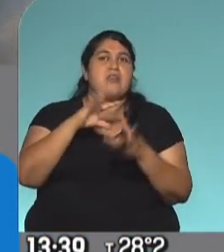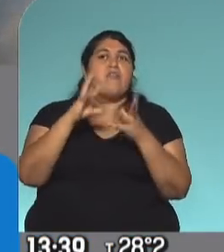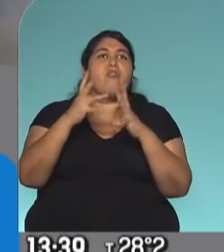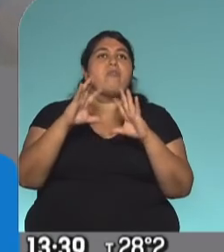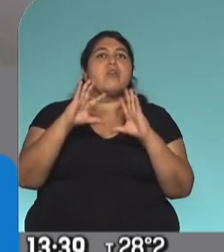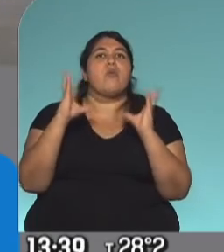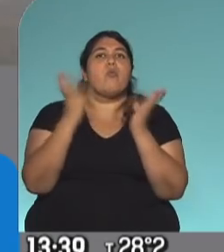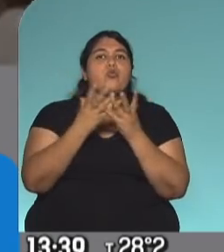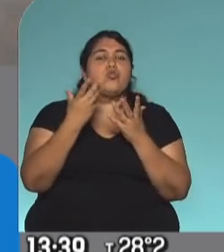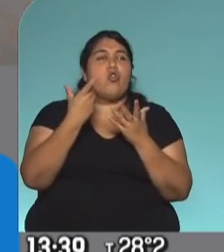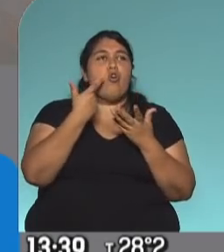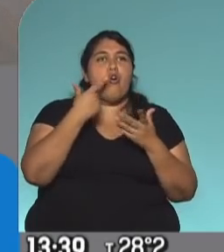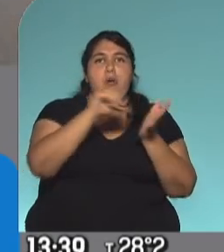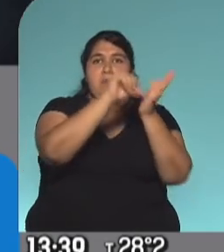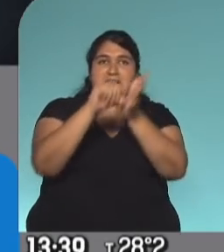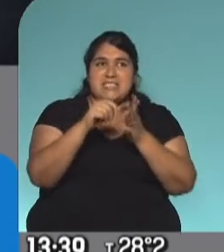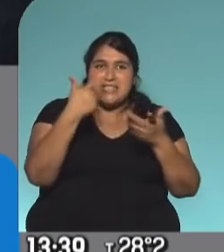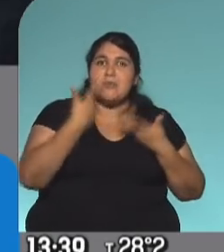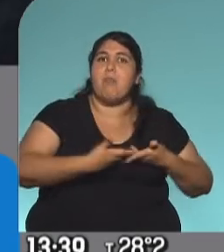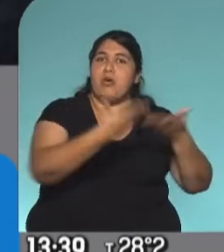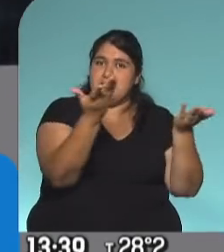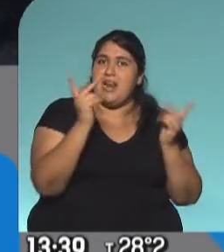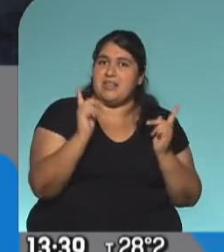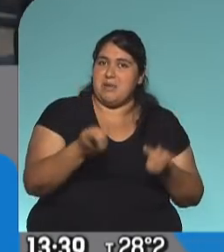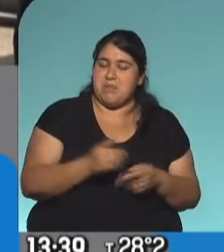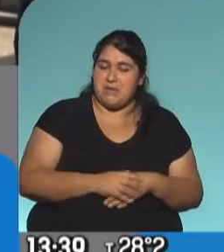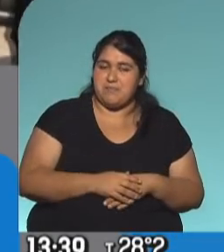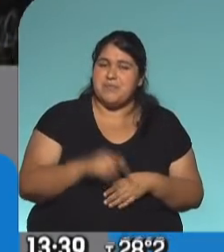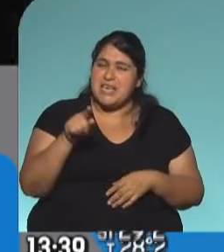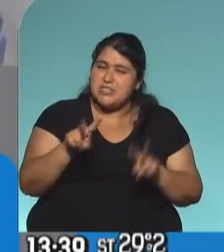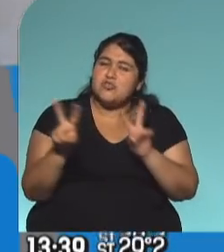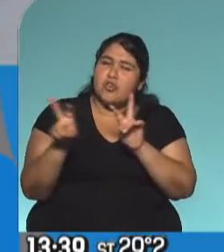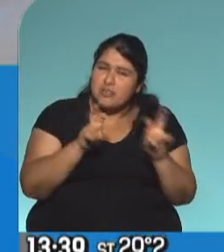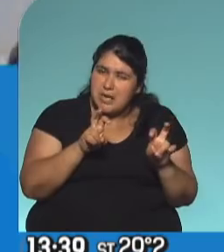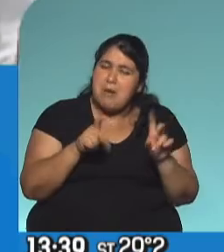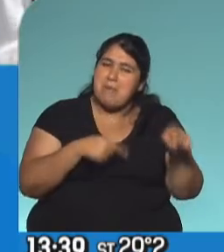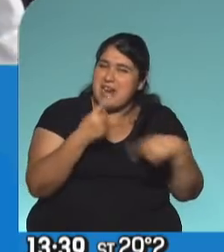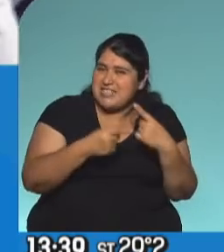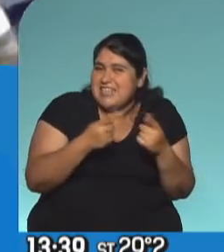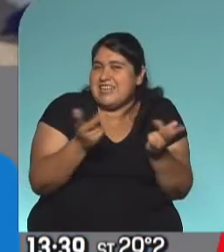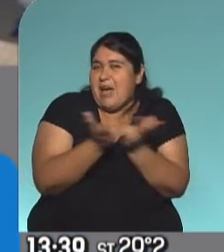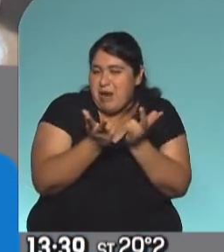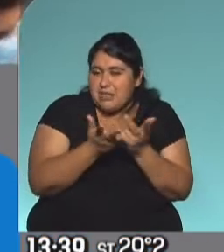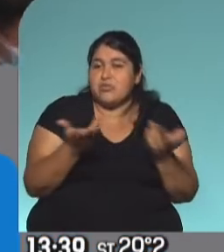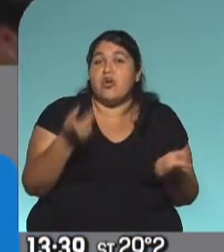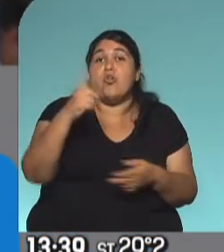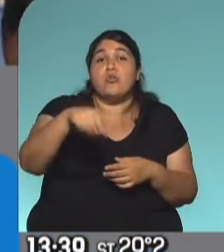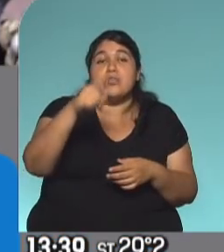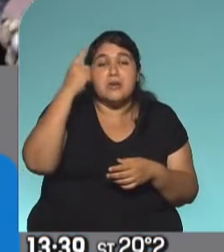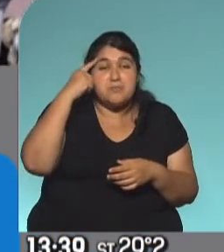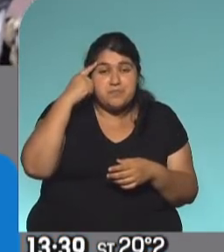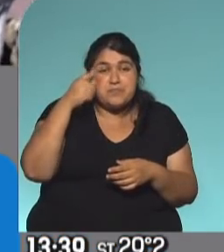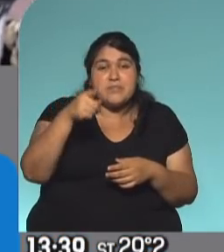internacional. Nada, hay otro, me gusta, son temas me parece para seguir. Ustedes tienen un pensador como